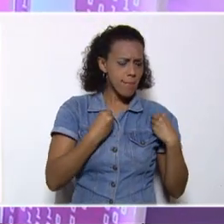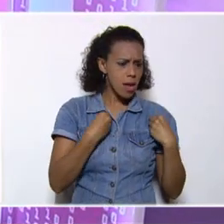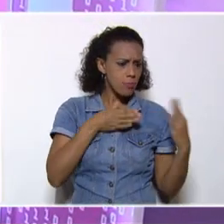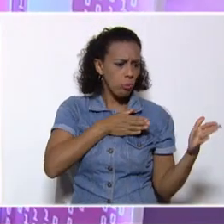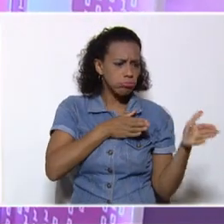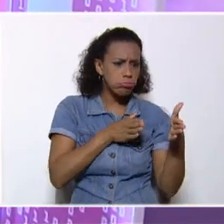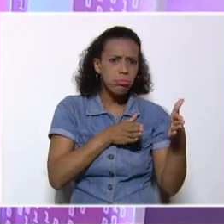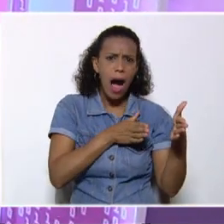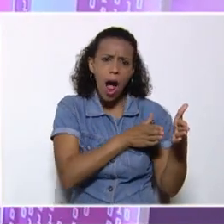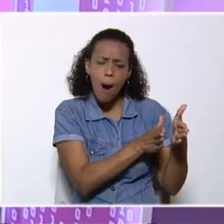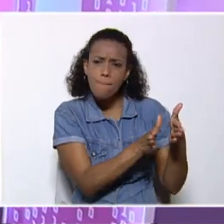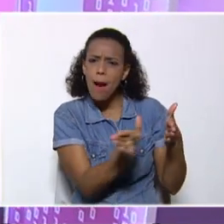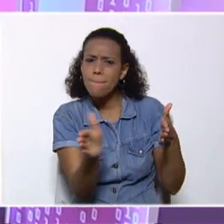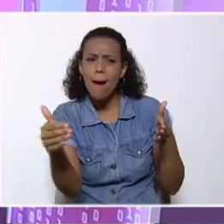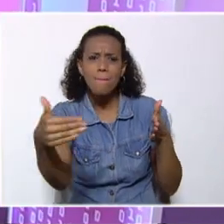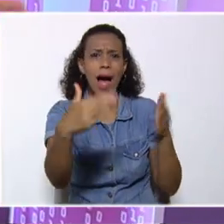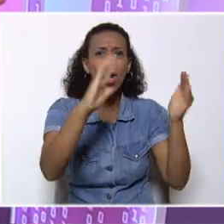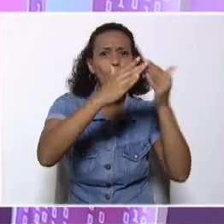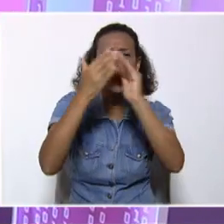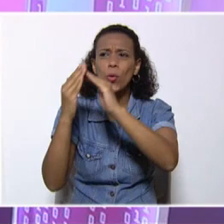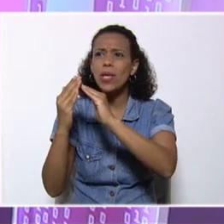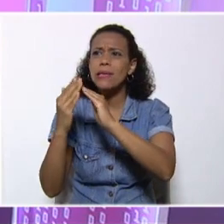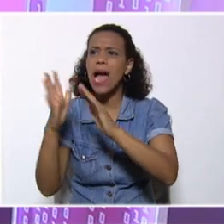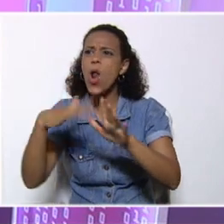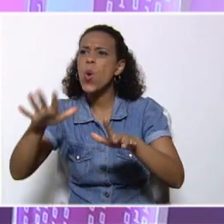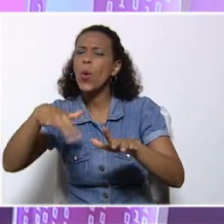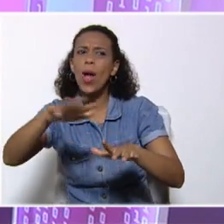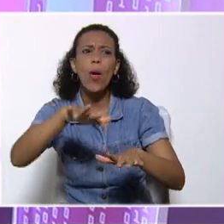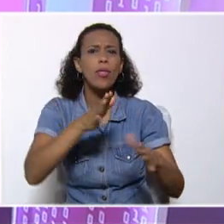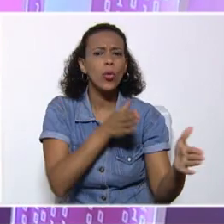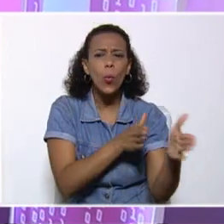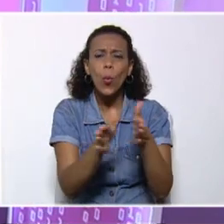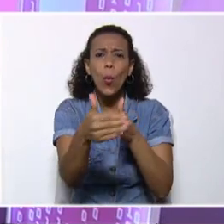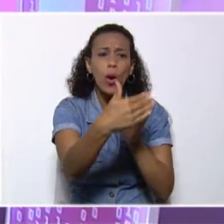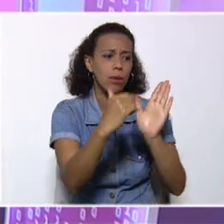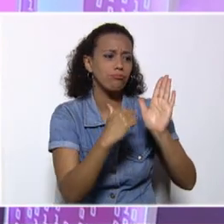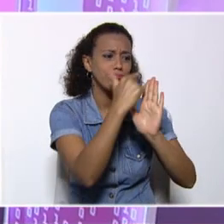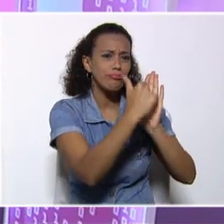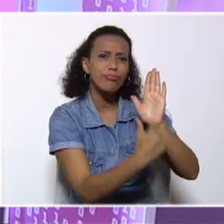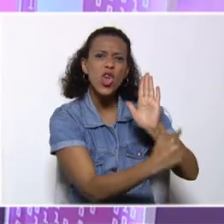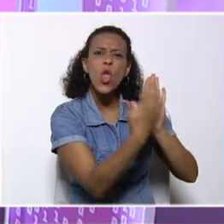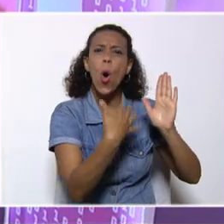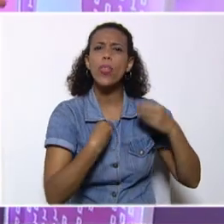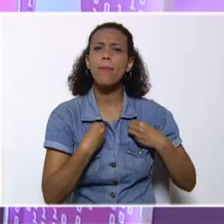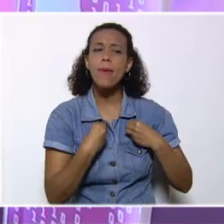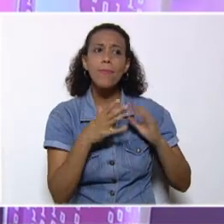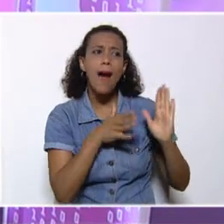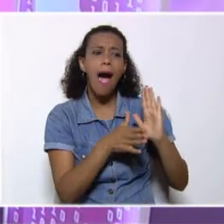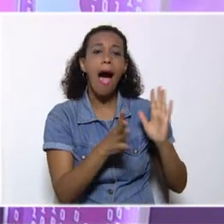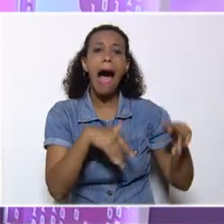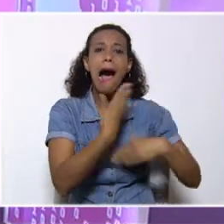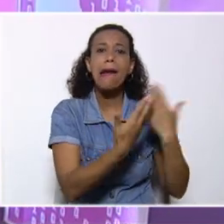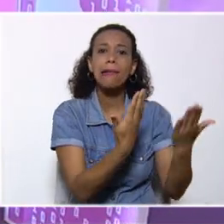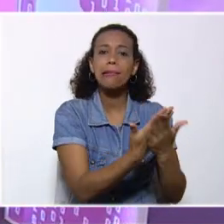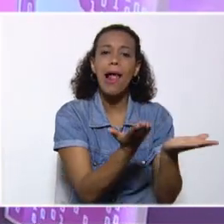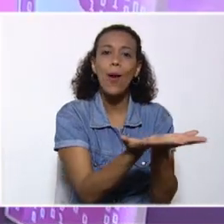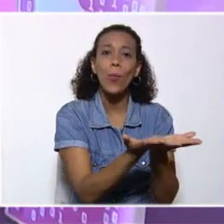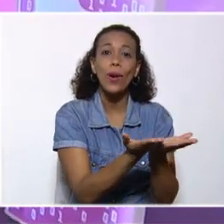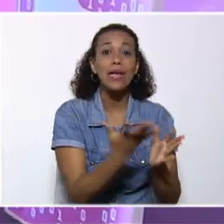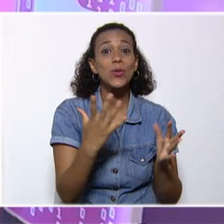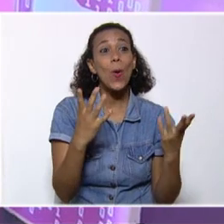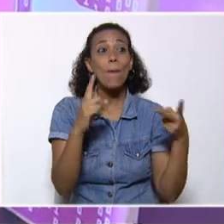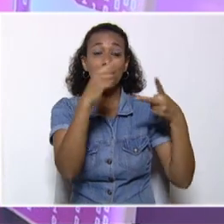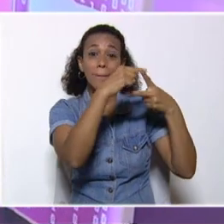con respecto a su comunidad, a sus hogares, sino también a sus escuelas. Y eso es lo que vamos a estar investigando con nuestras